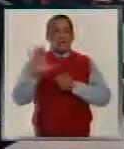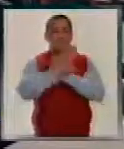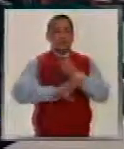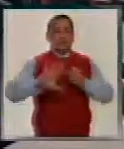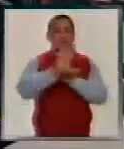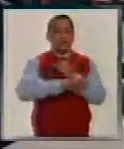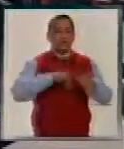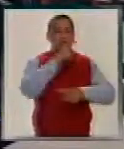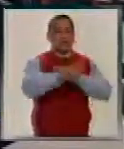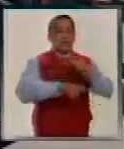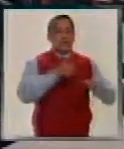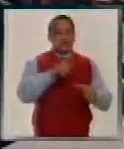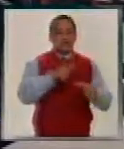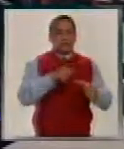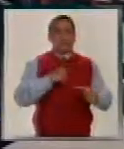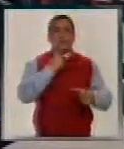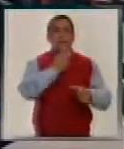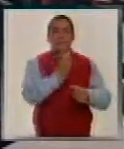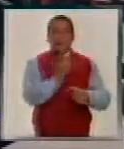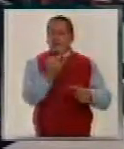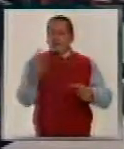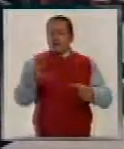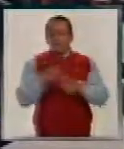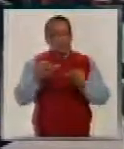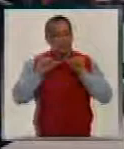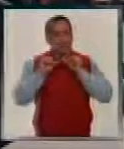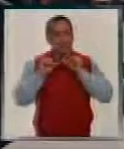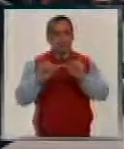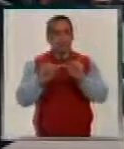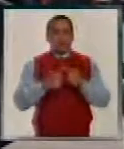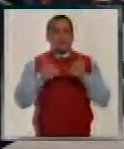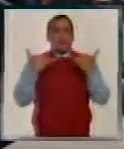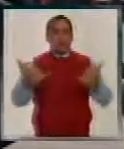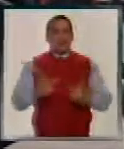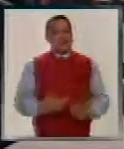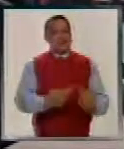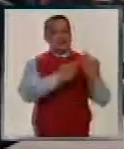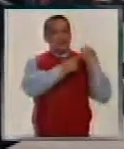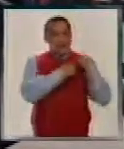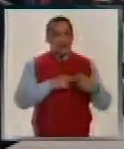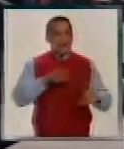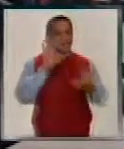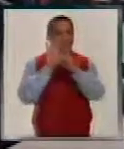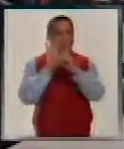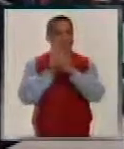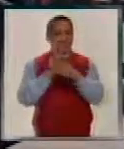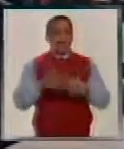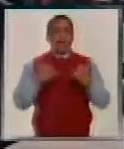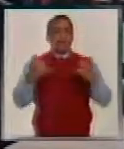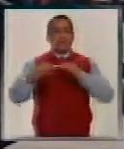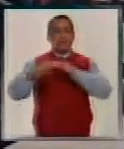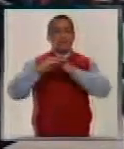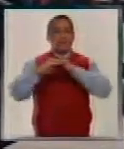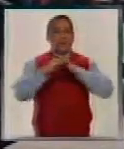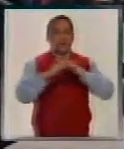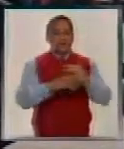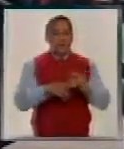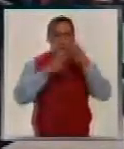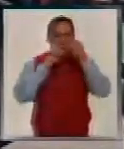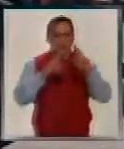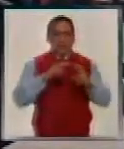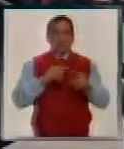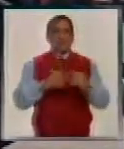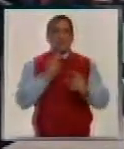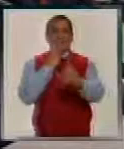de nuestra sociedad y de la plena vigencia de los deberes y derechos democráticos frente al